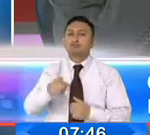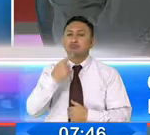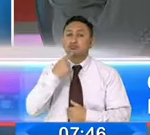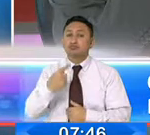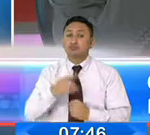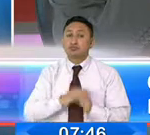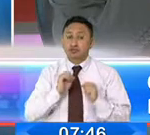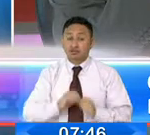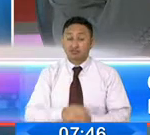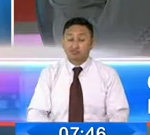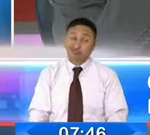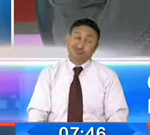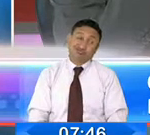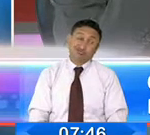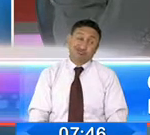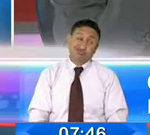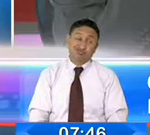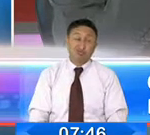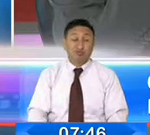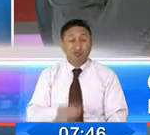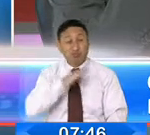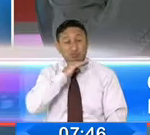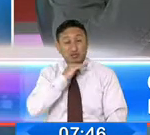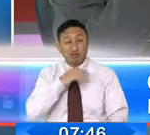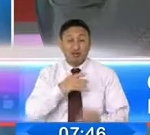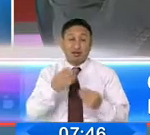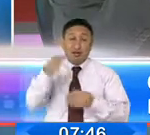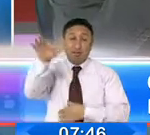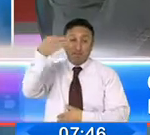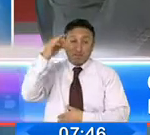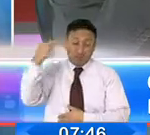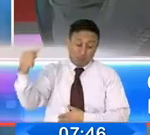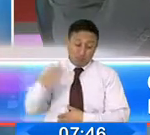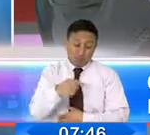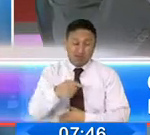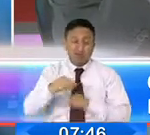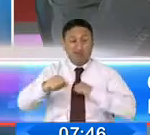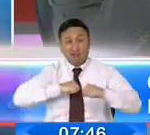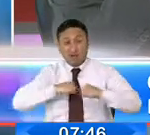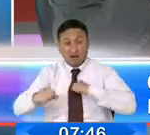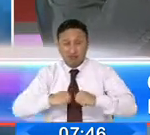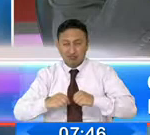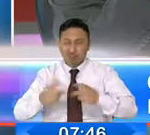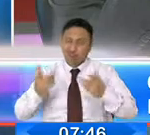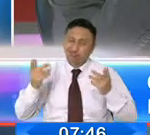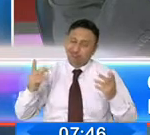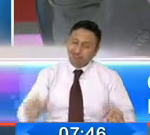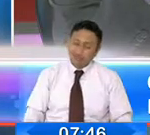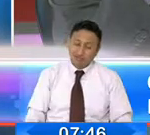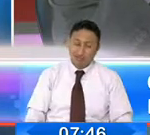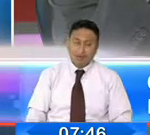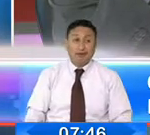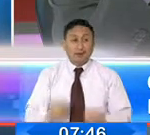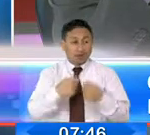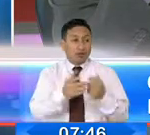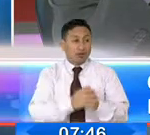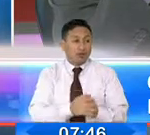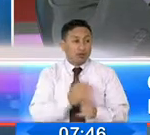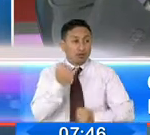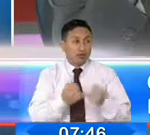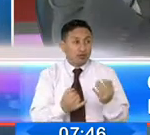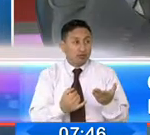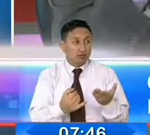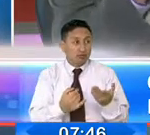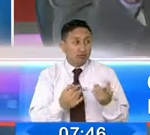de la tramitología y de la cantidad de papeles que se tienen que llenar y finalmente a la hora del té no les entregan el